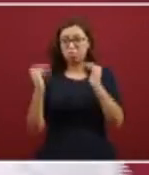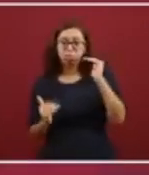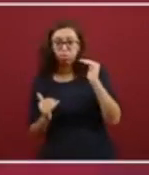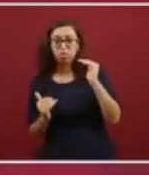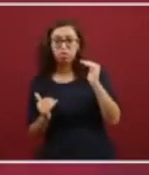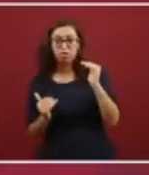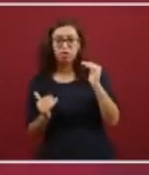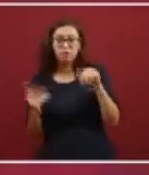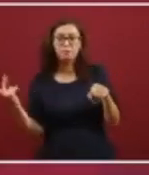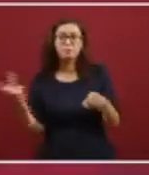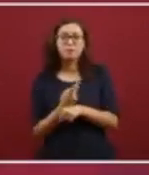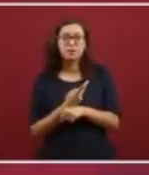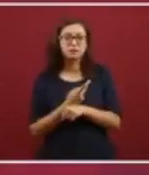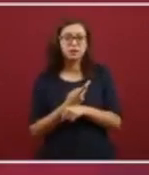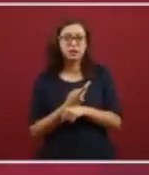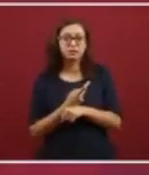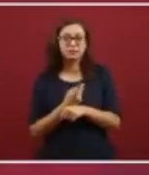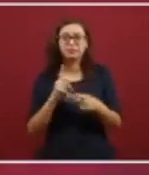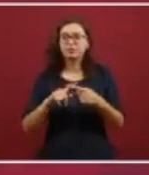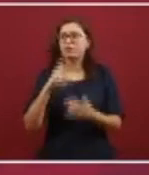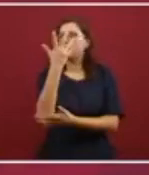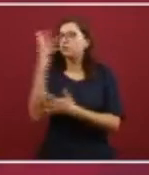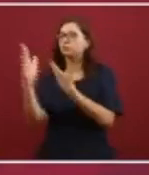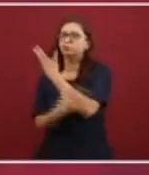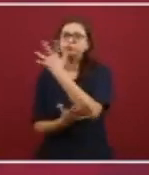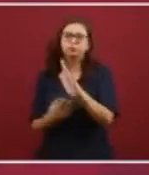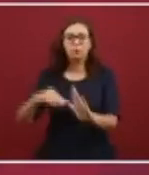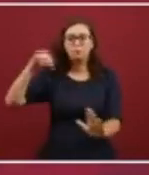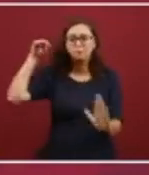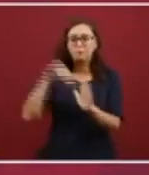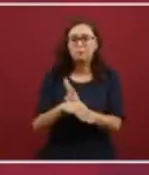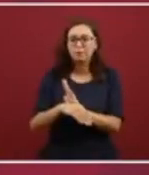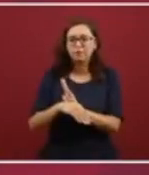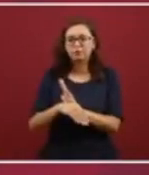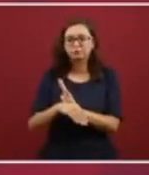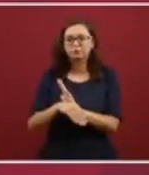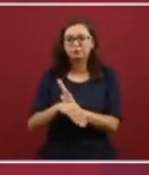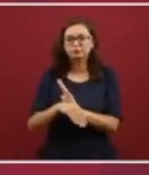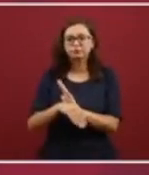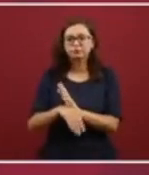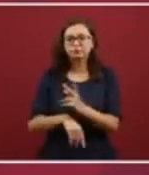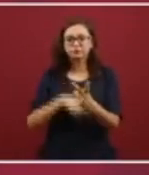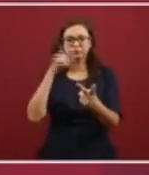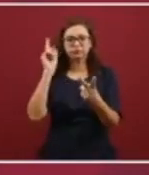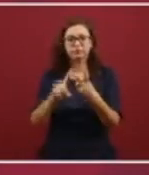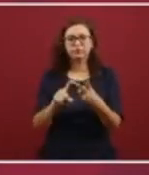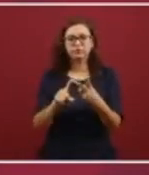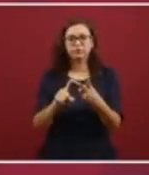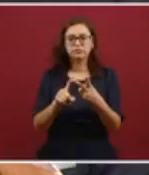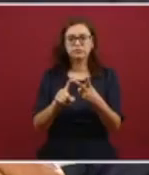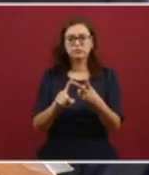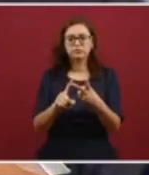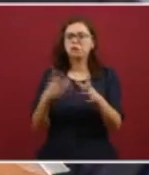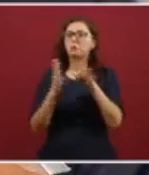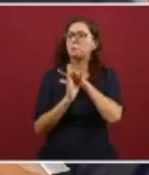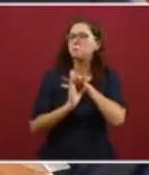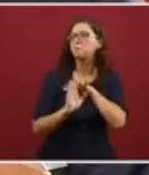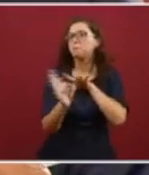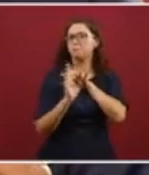el deterioro del medio ambiente. Eso es lo que origina la